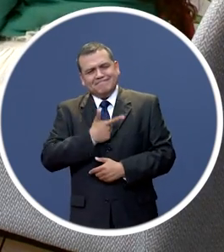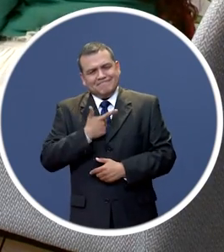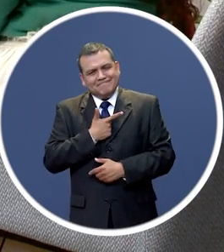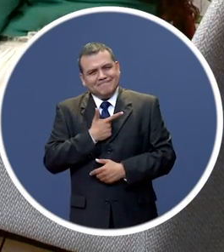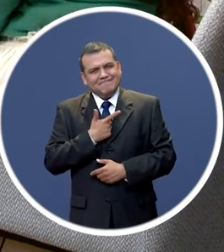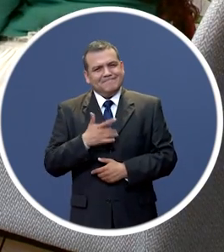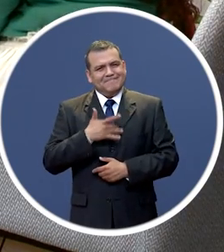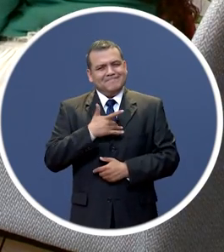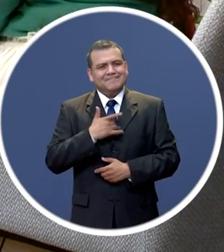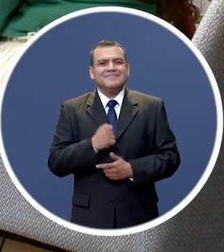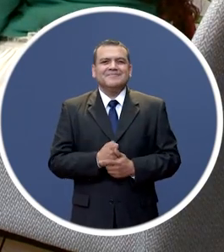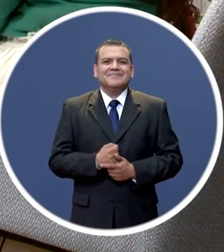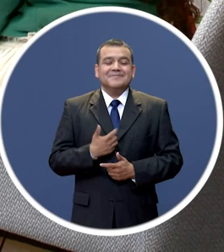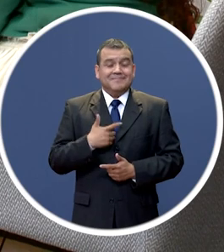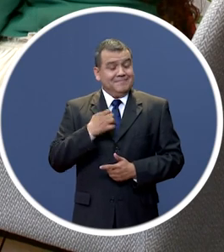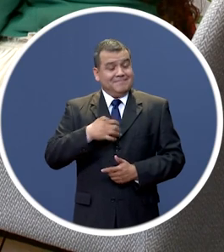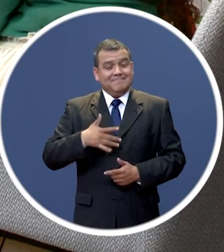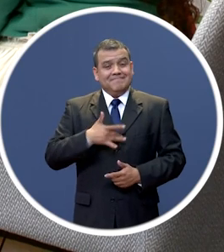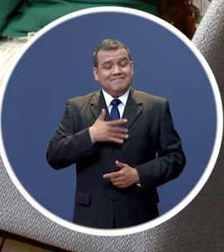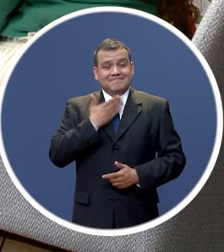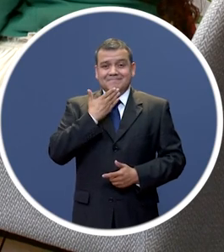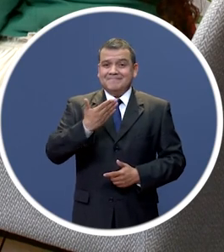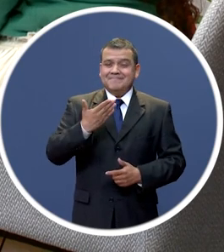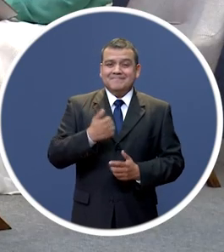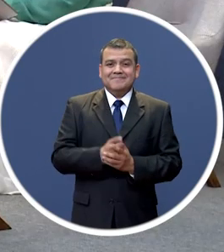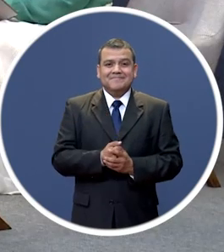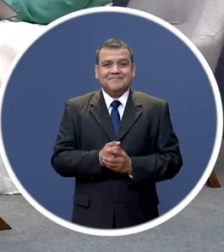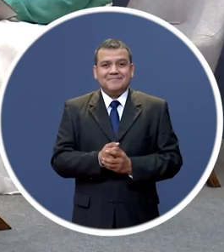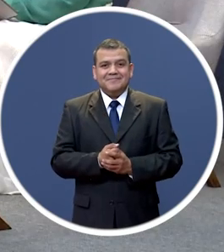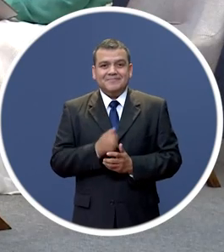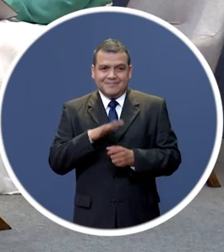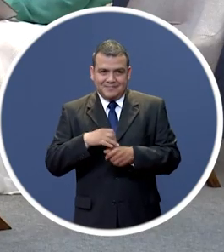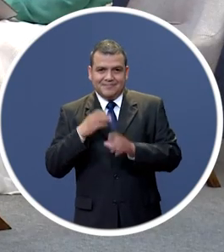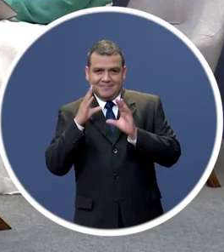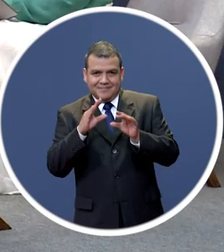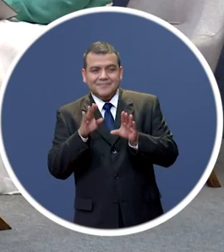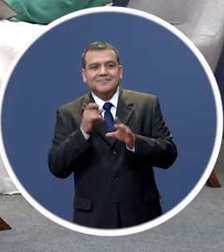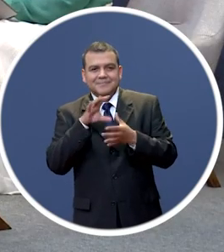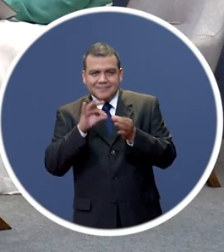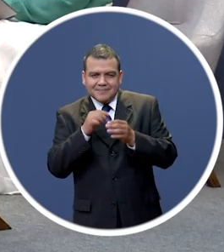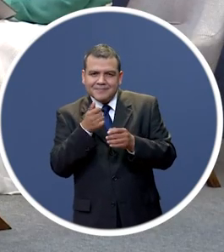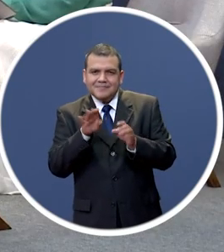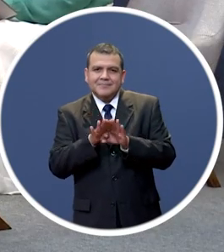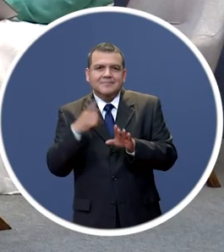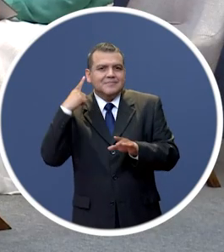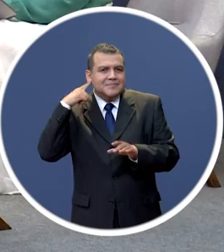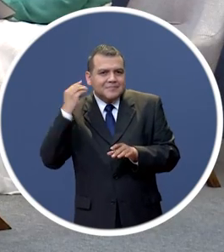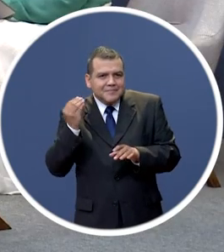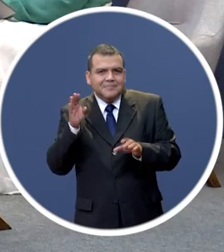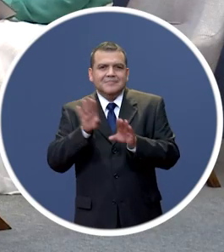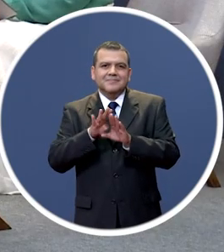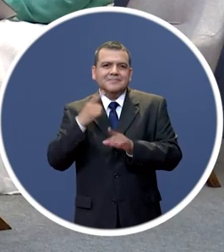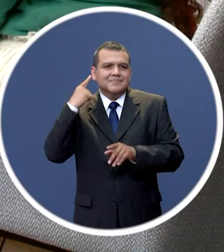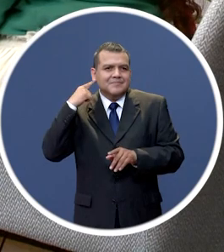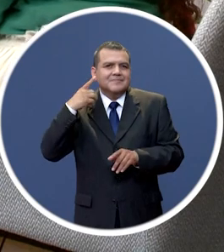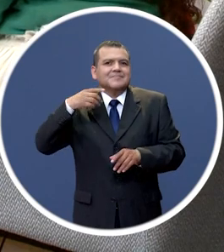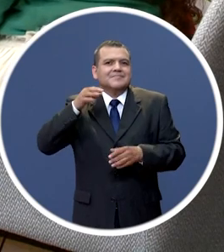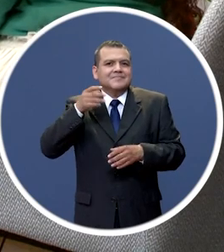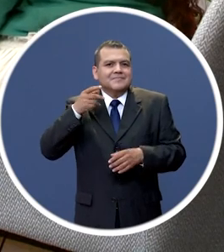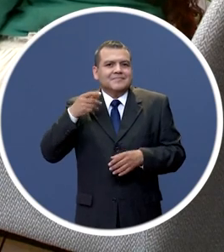muy gratificante. Ahí se les enseñamos lo que es la sordera, lo que es la audición,